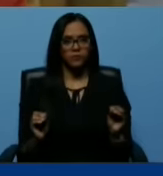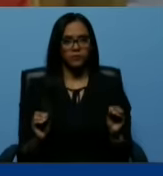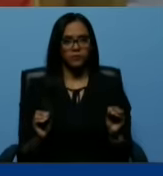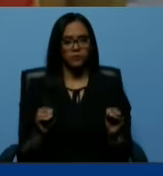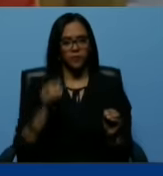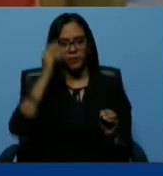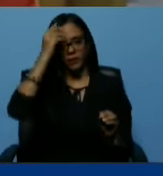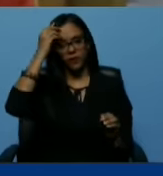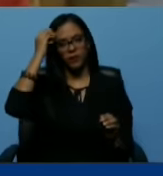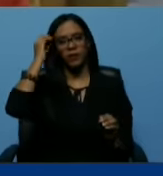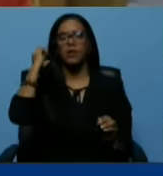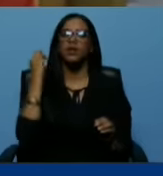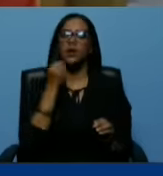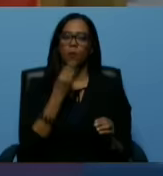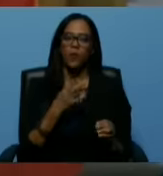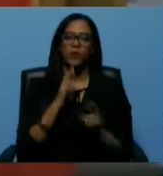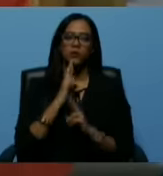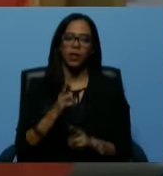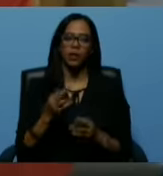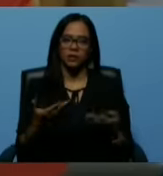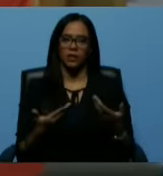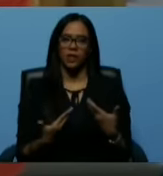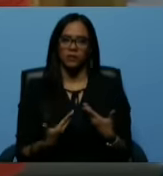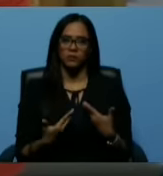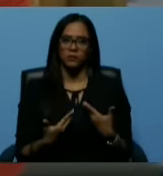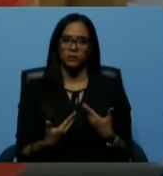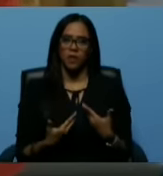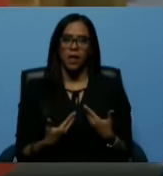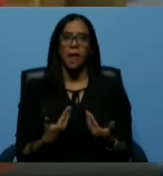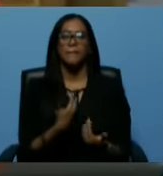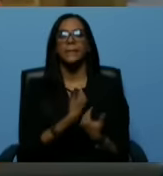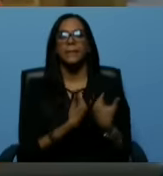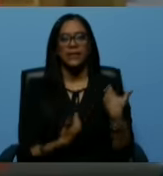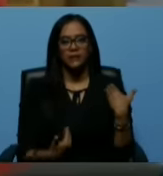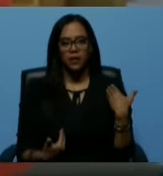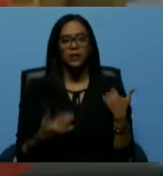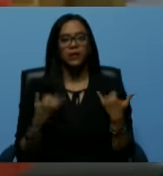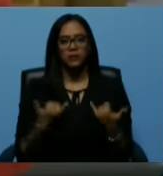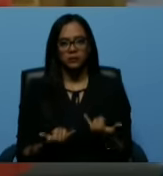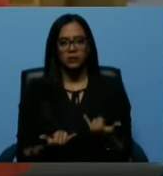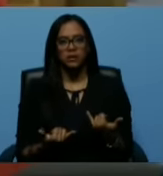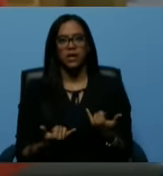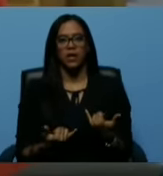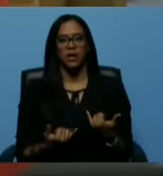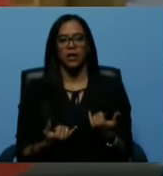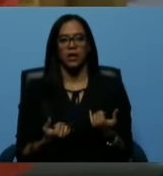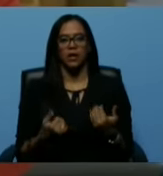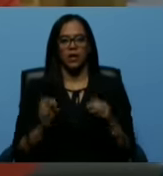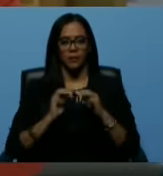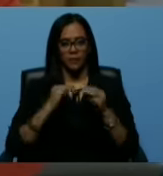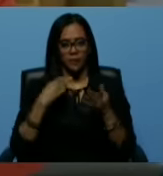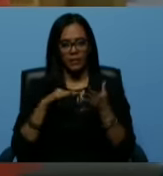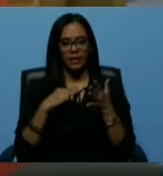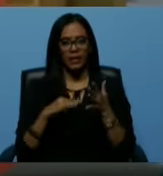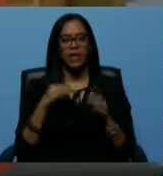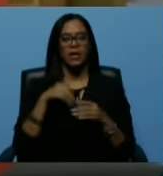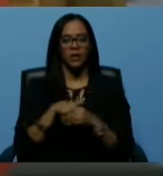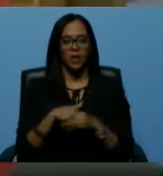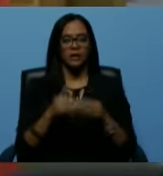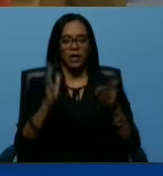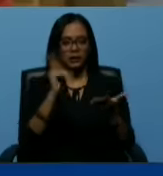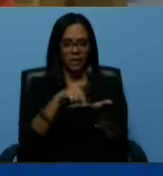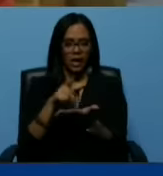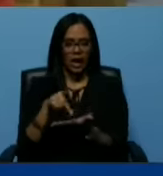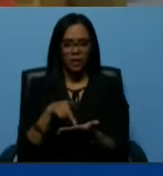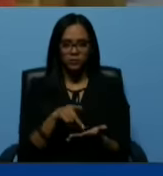buen resultado nos está dando. Presidente, ya el material electoral está llegando a los territorios, es información que maneja